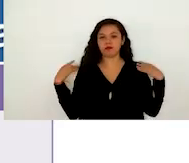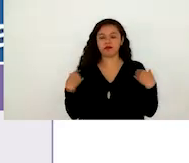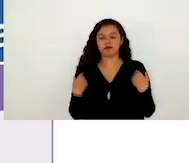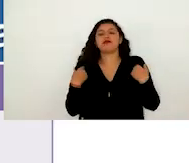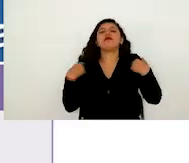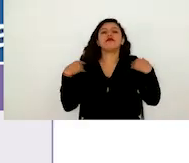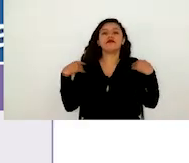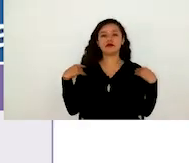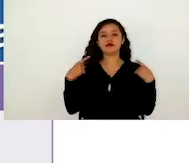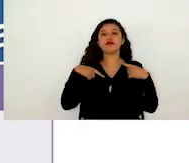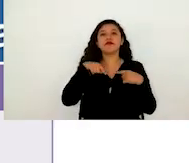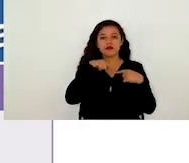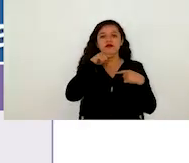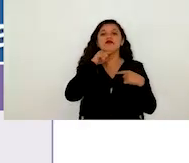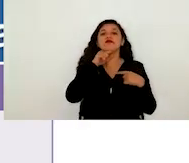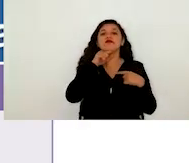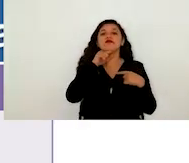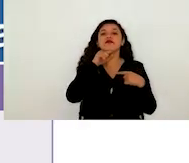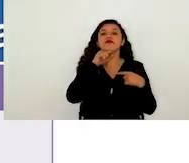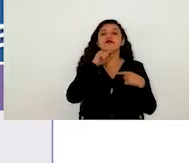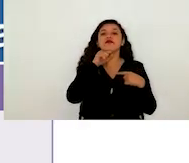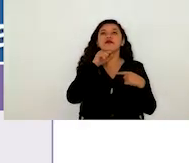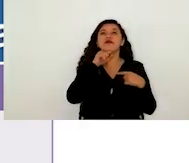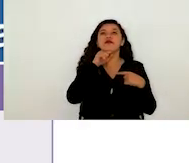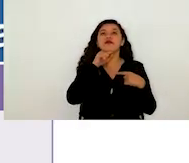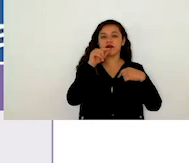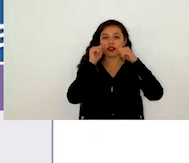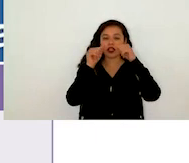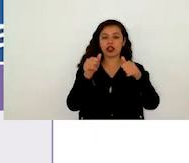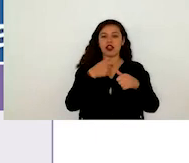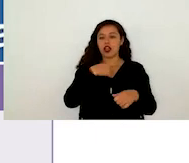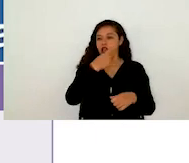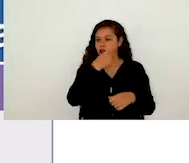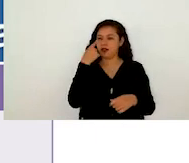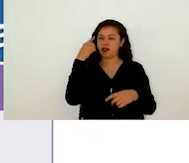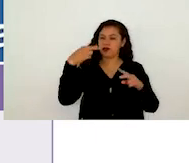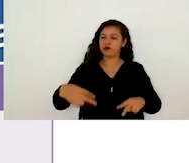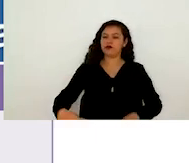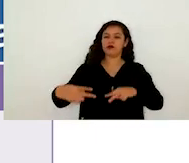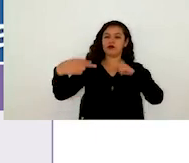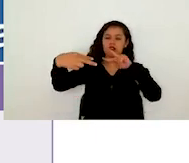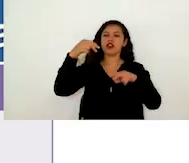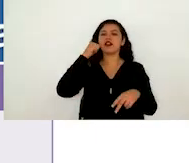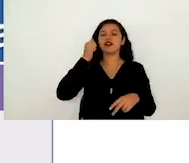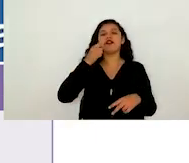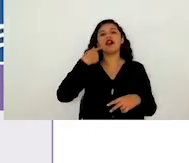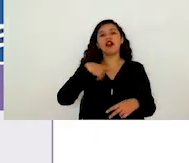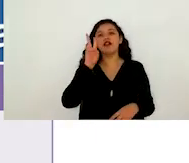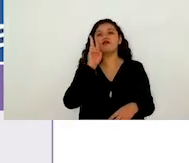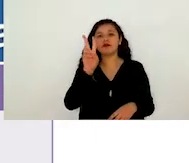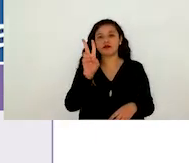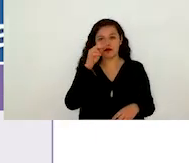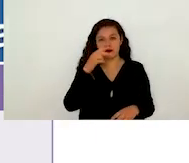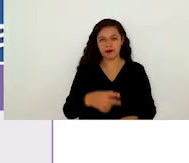siempre atendiendo a nuestro interlocutor mirar directamente a tu interlocutor siempre hay que estarlo viendo desde el frente